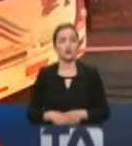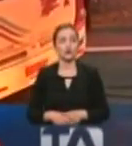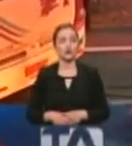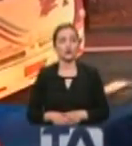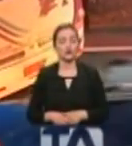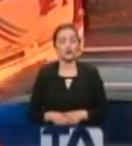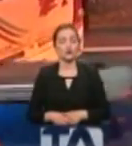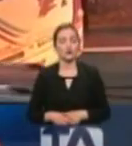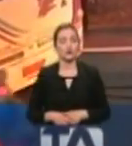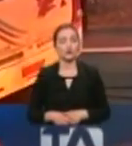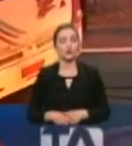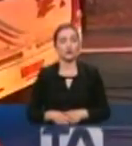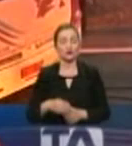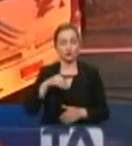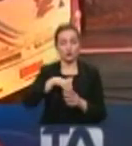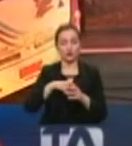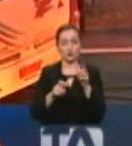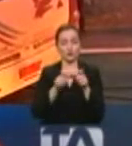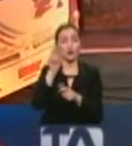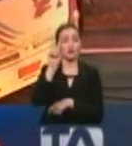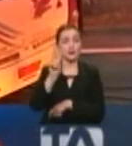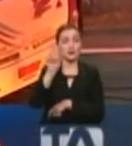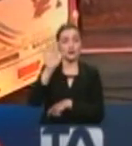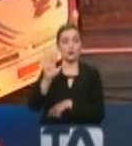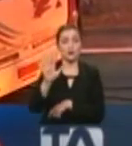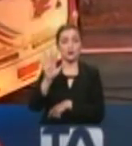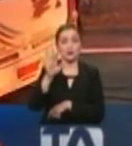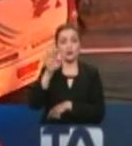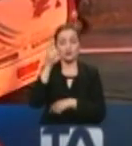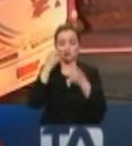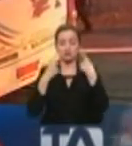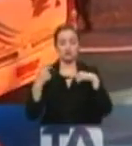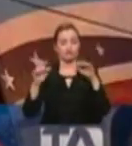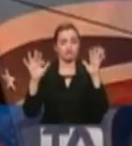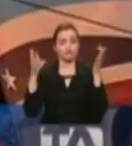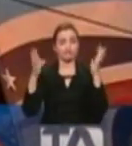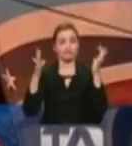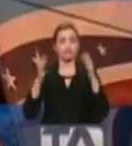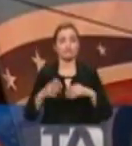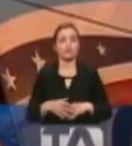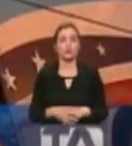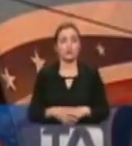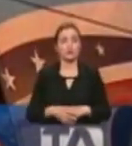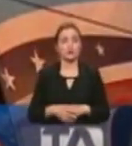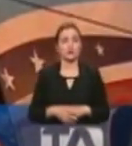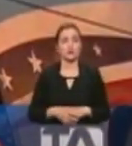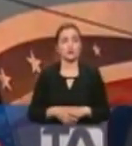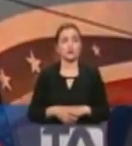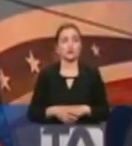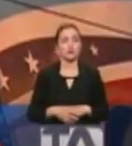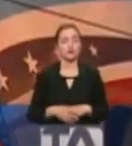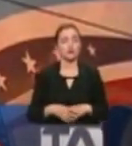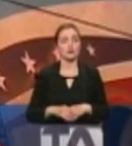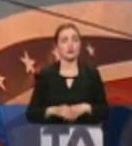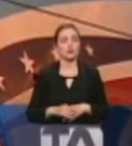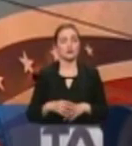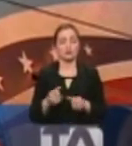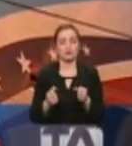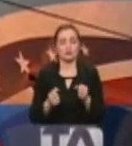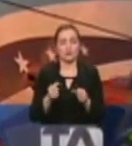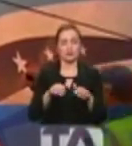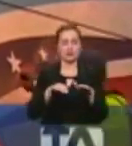De las 25 personas que iban en la unidad de transporte, ninguna resultó herida. A esta hora, la circulación vehicular en esta zona